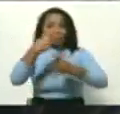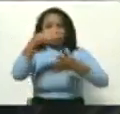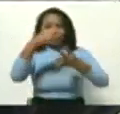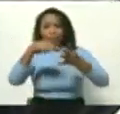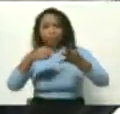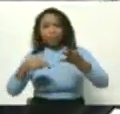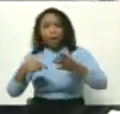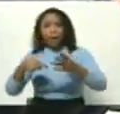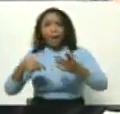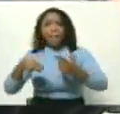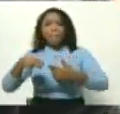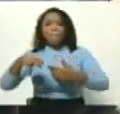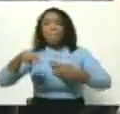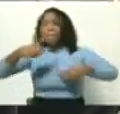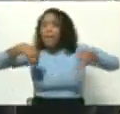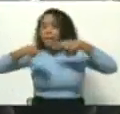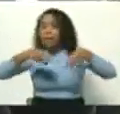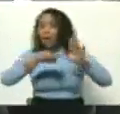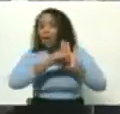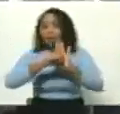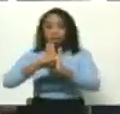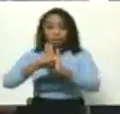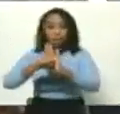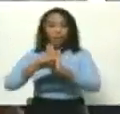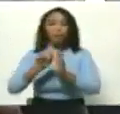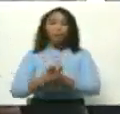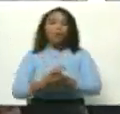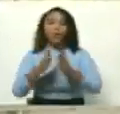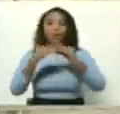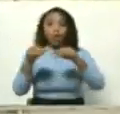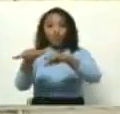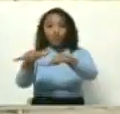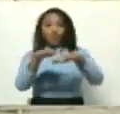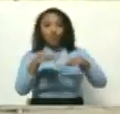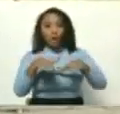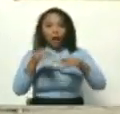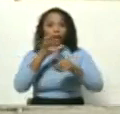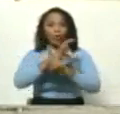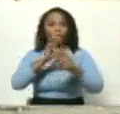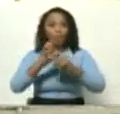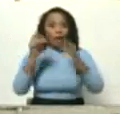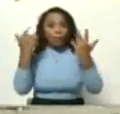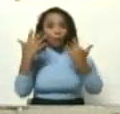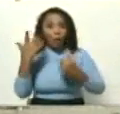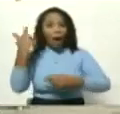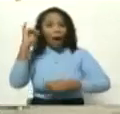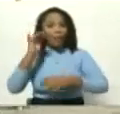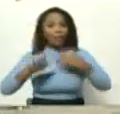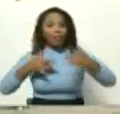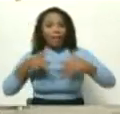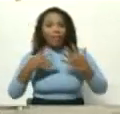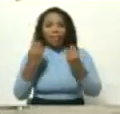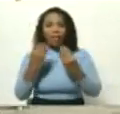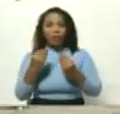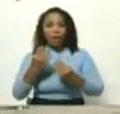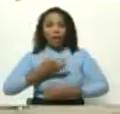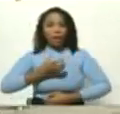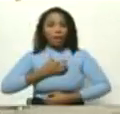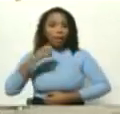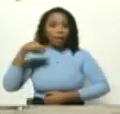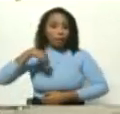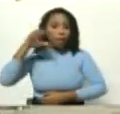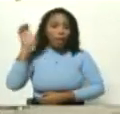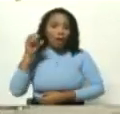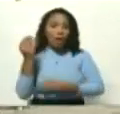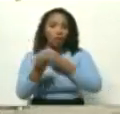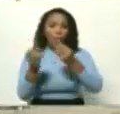Los Próceres, todo esto que está adornado con la temática de juegos tradicionales tendrá actividades tanto de la Alcaldía de Caracas